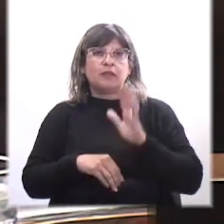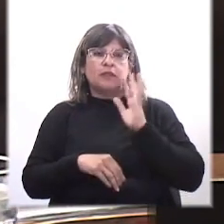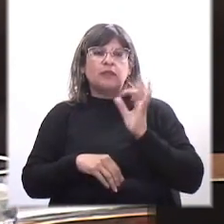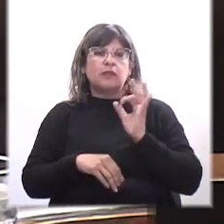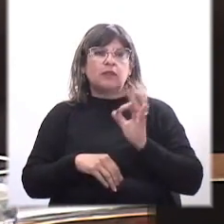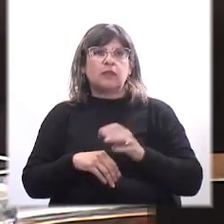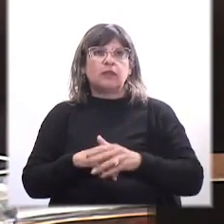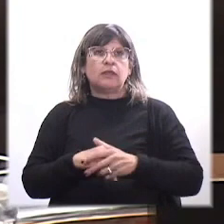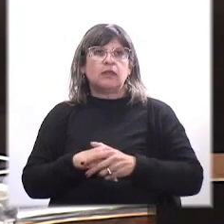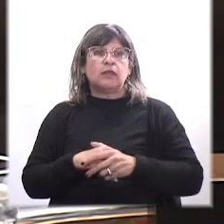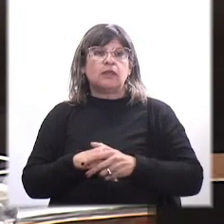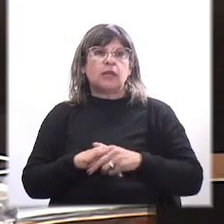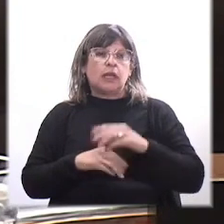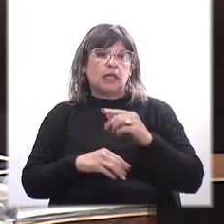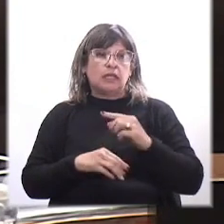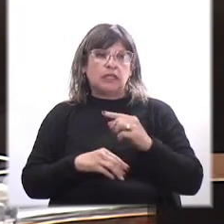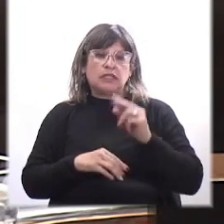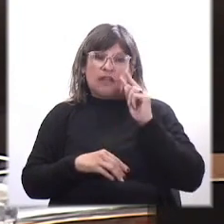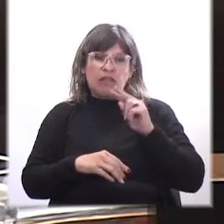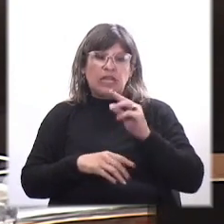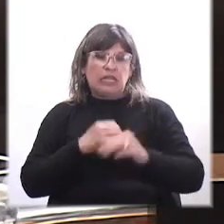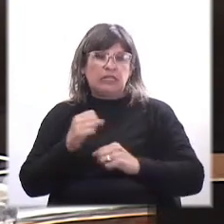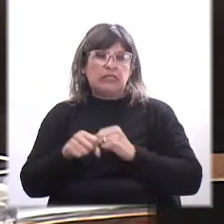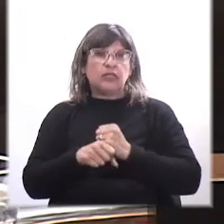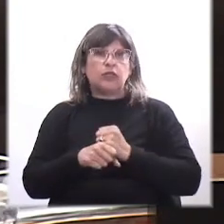oportunidad, señor presidente, se da en el año